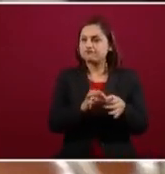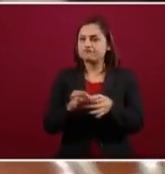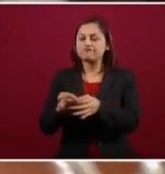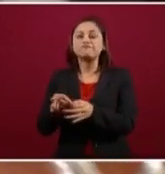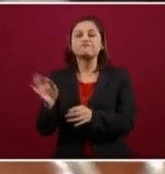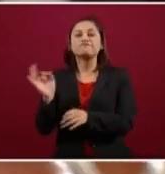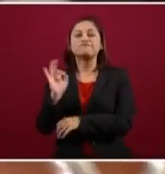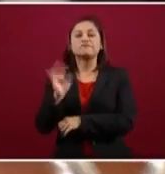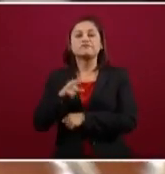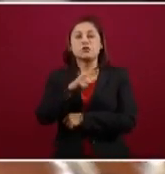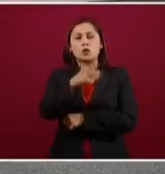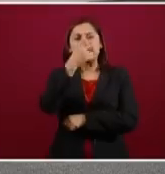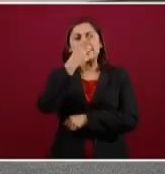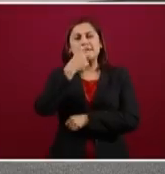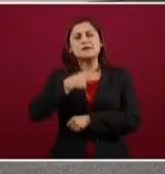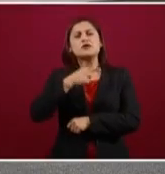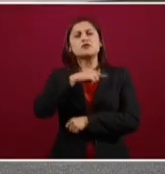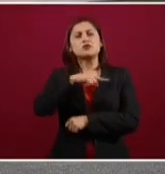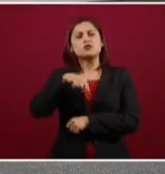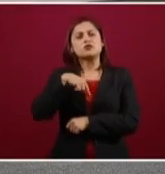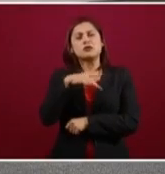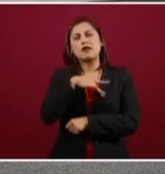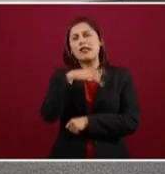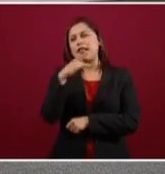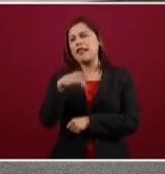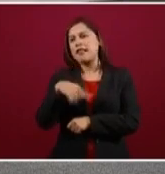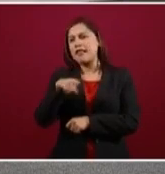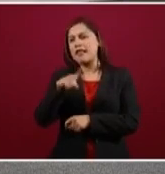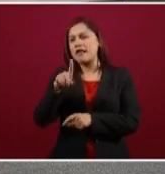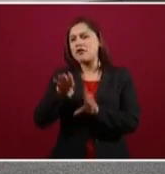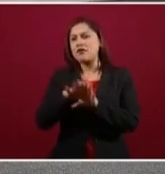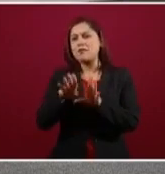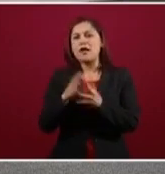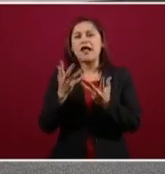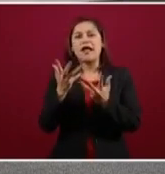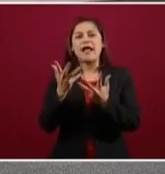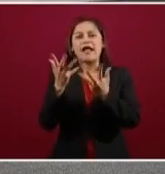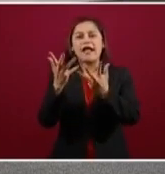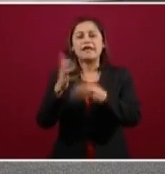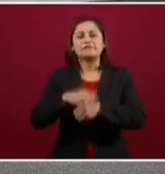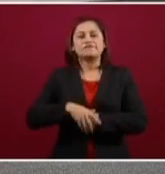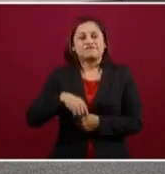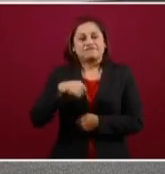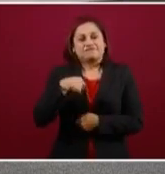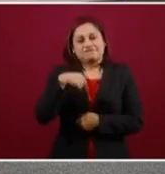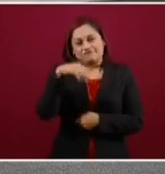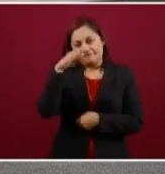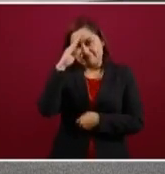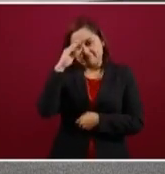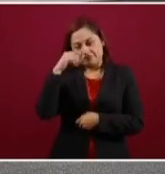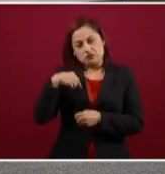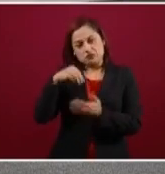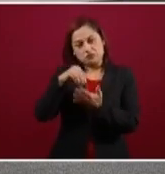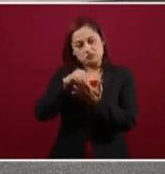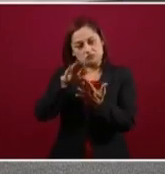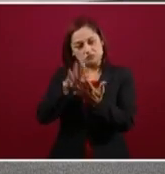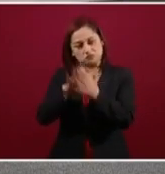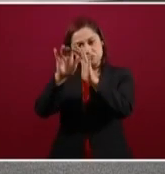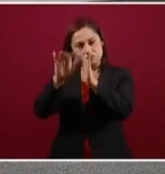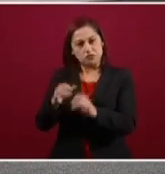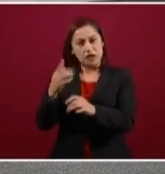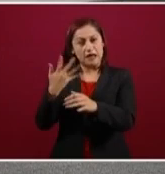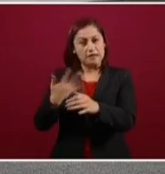por excitados. Son pepenadores posneoliberales y yo así lo publiqué hace más de 10